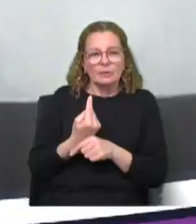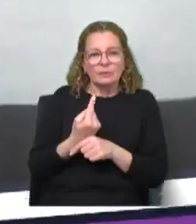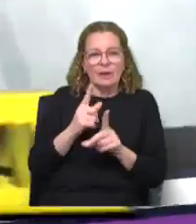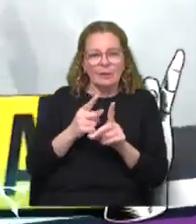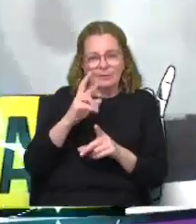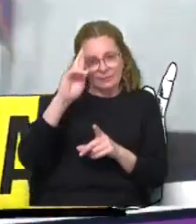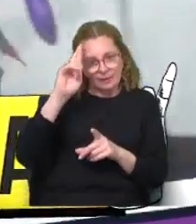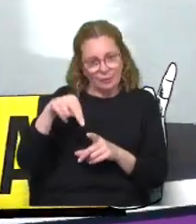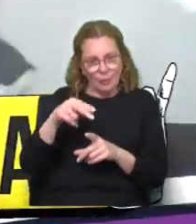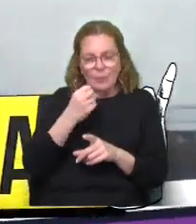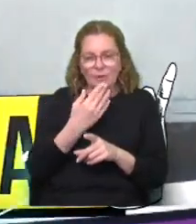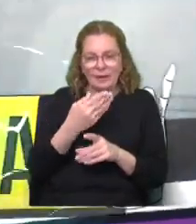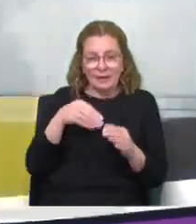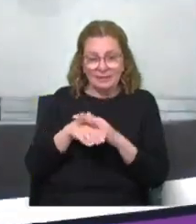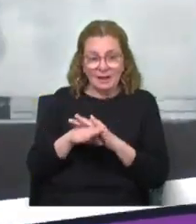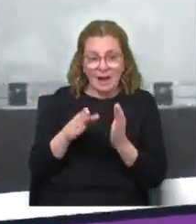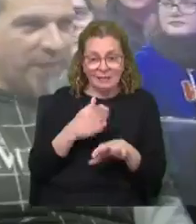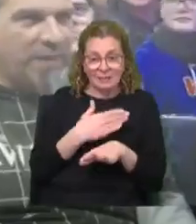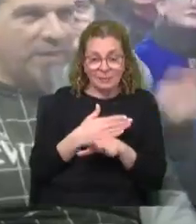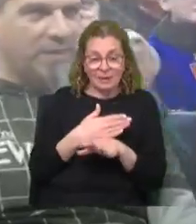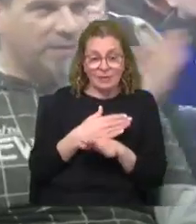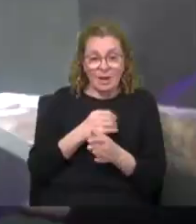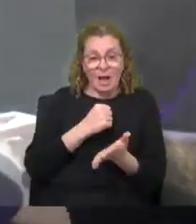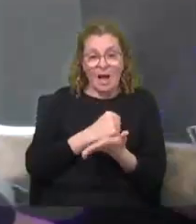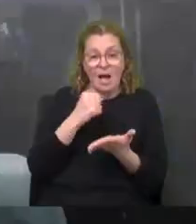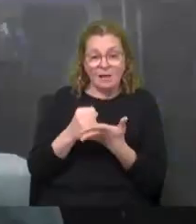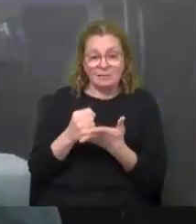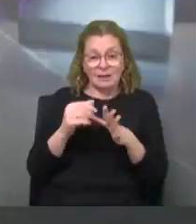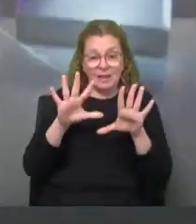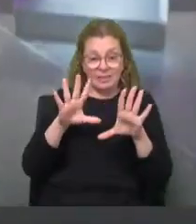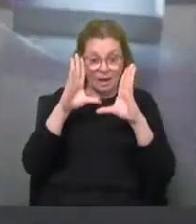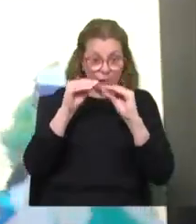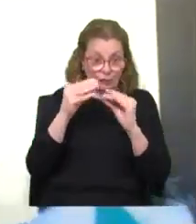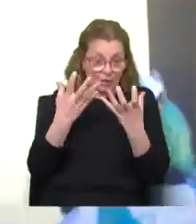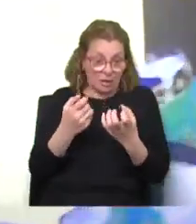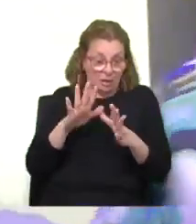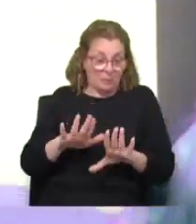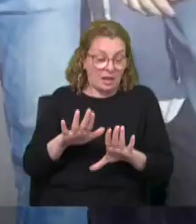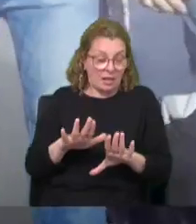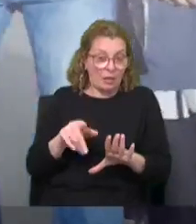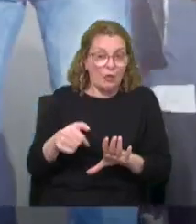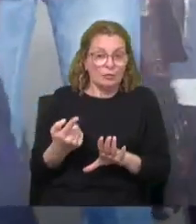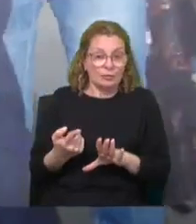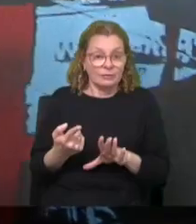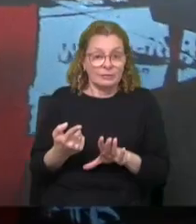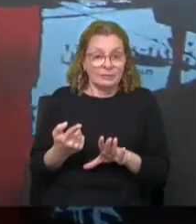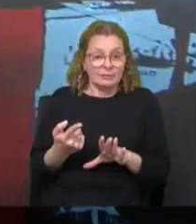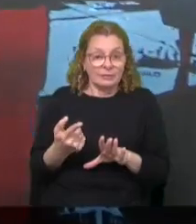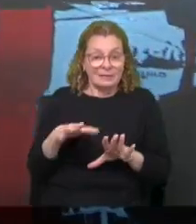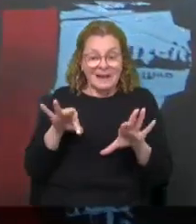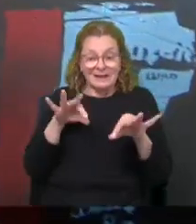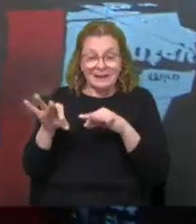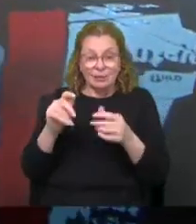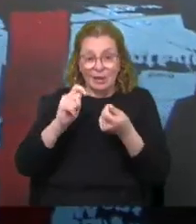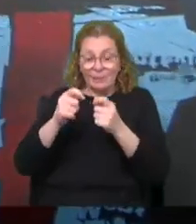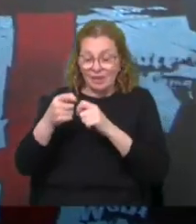razón para entrar temprano y quedarte, si te dan las energías, quedarte hasta las 10 de la noche. y la otra es que, ta, que vayas eligiendo, rotando